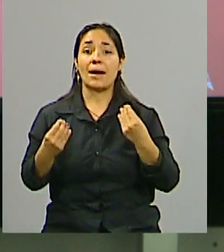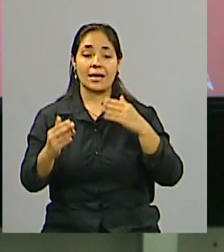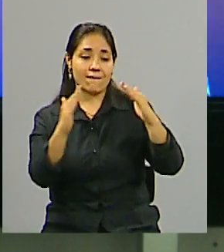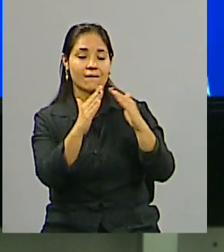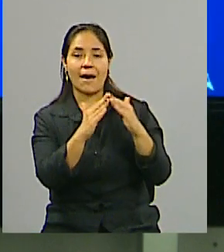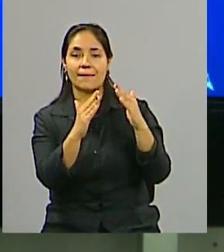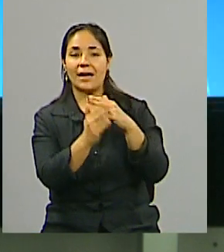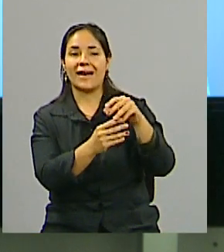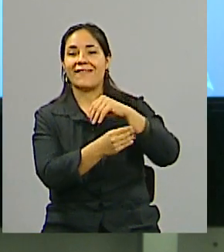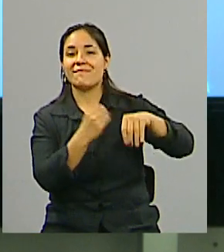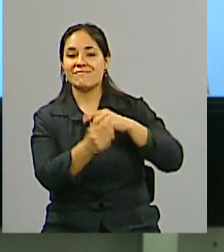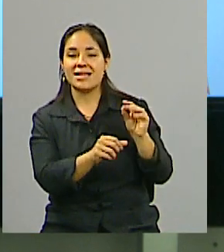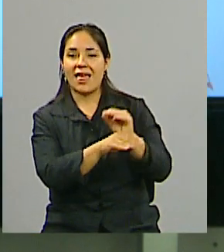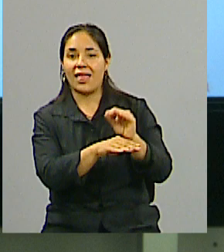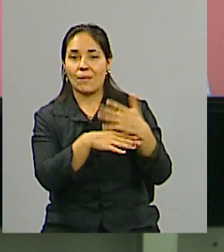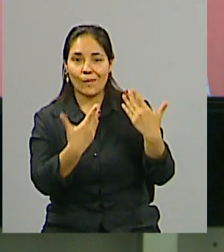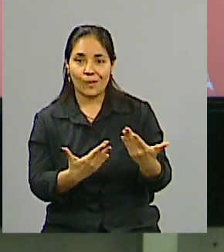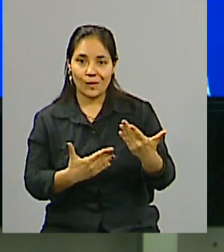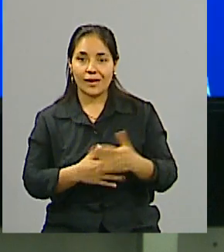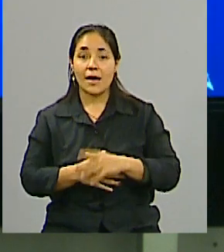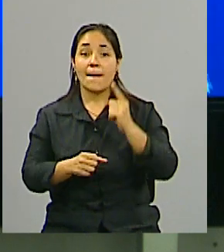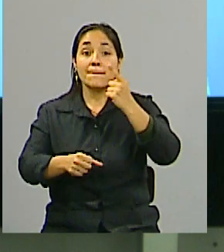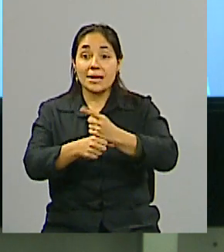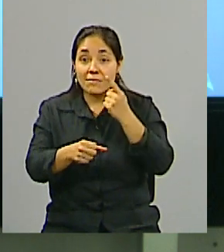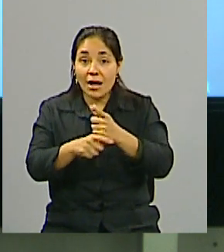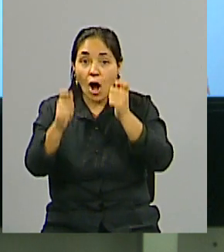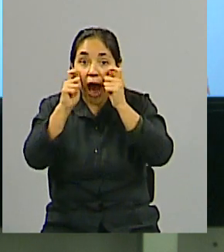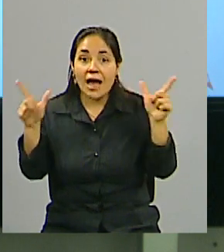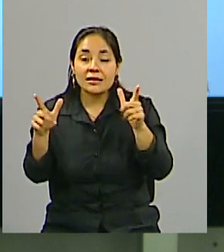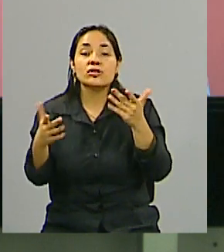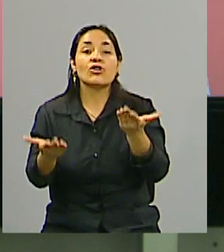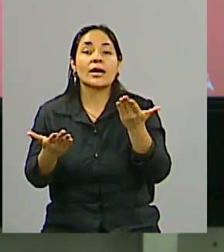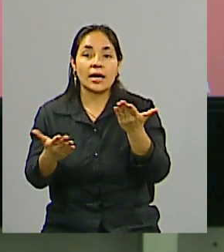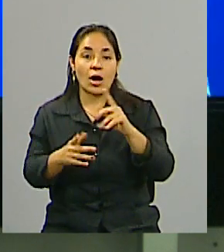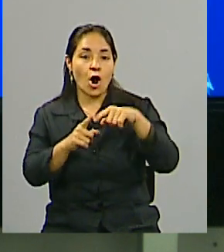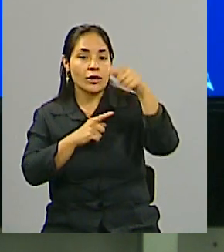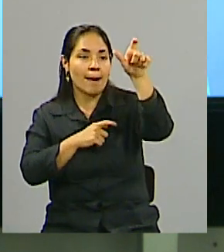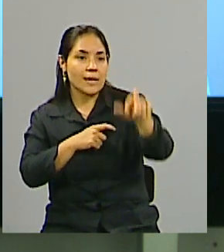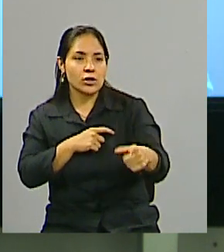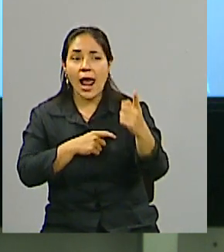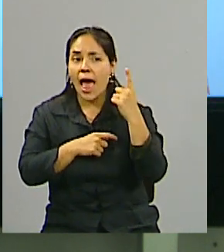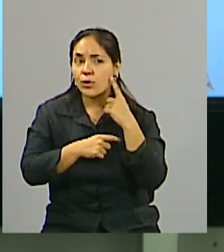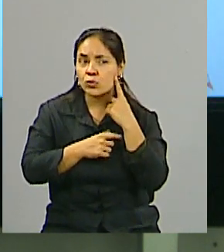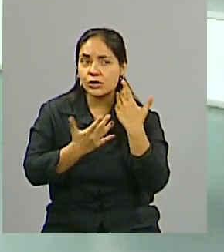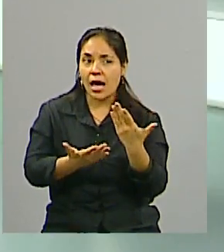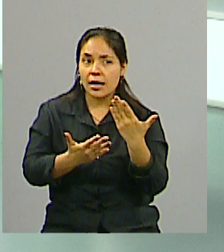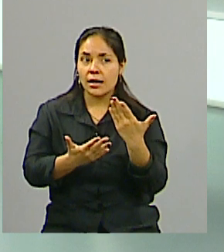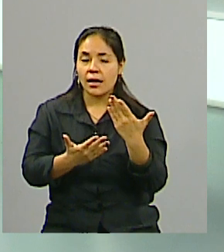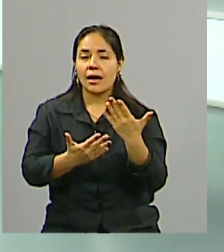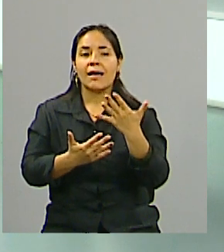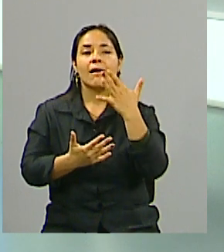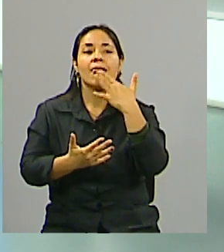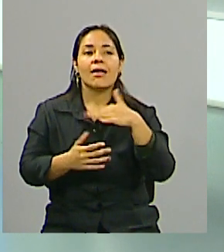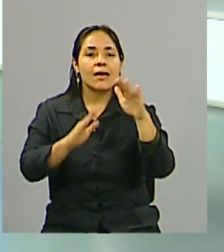familias. Entonces creo que lo primero que tenemos que hacer es escuchar muy atentamente al otro, volver a identificarnos